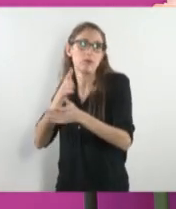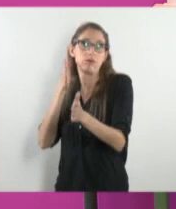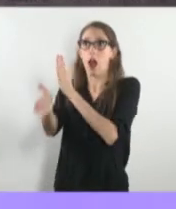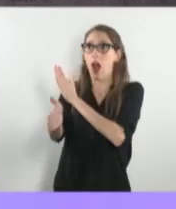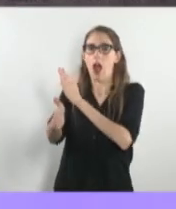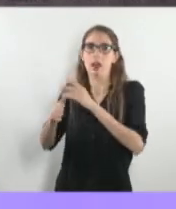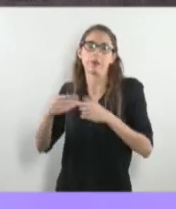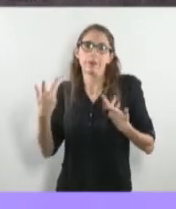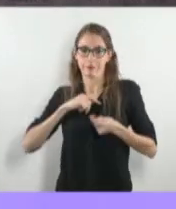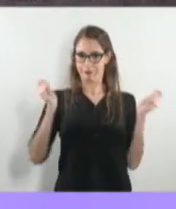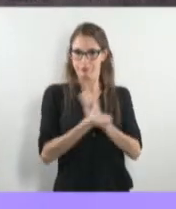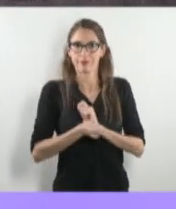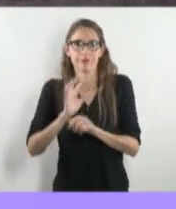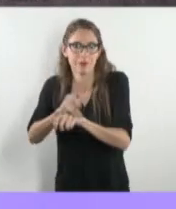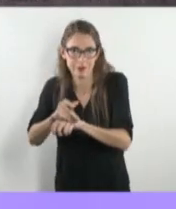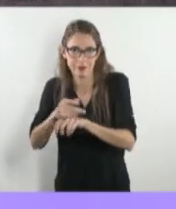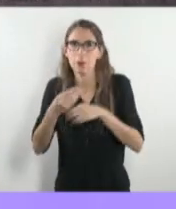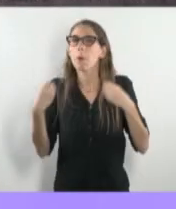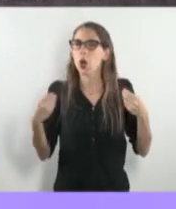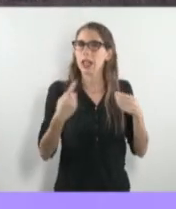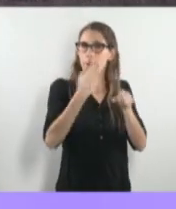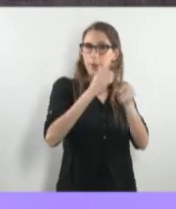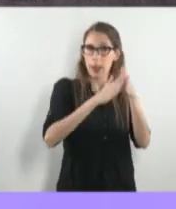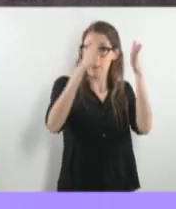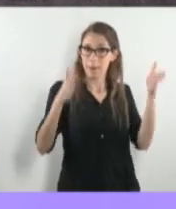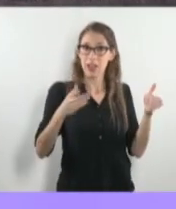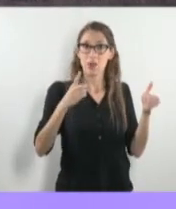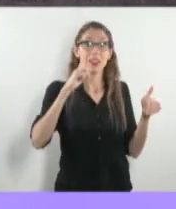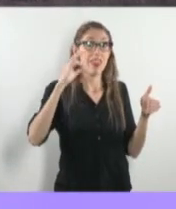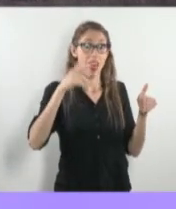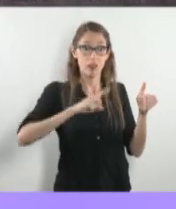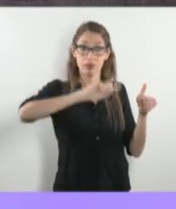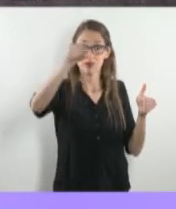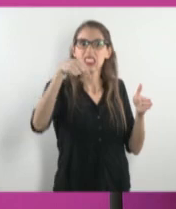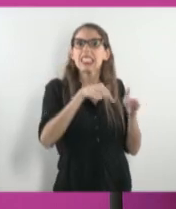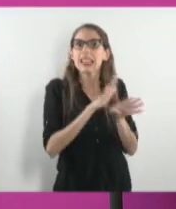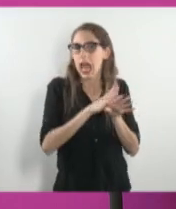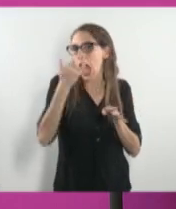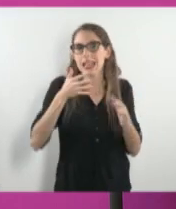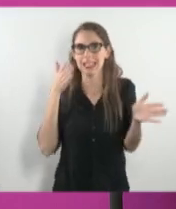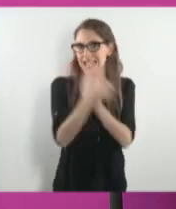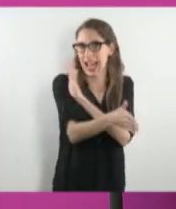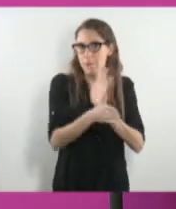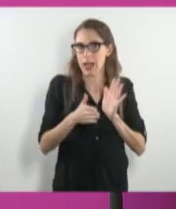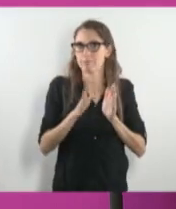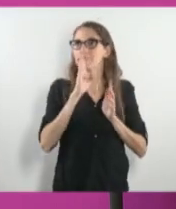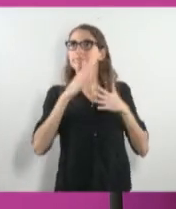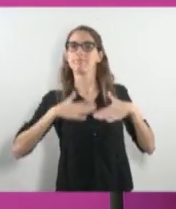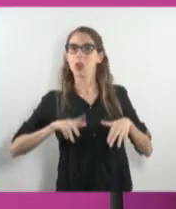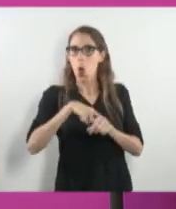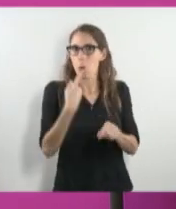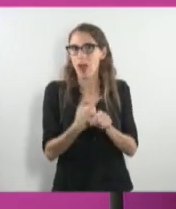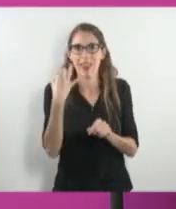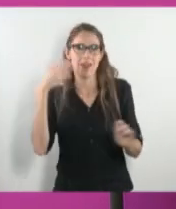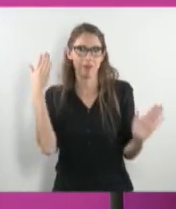a lo largo de la ida lo que va pasando es que él se va como escapando de algún modo. Exactamente, ¿no? Sí.